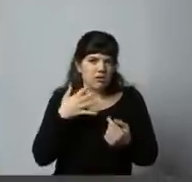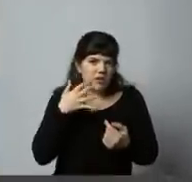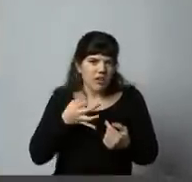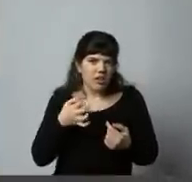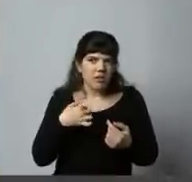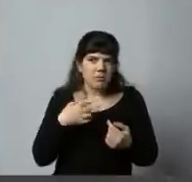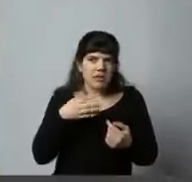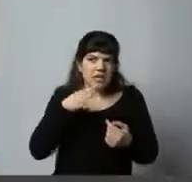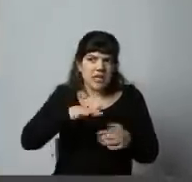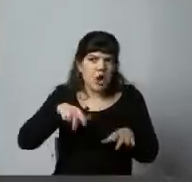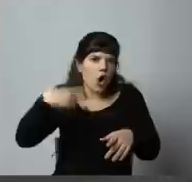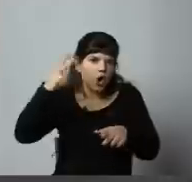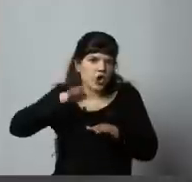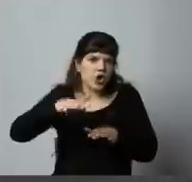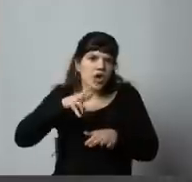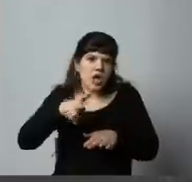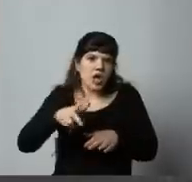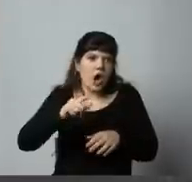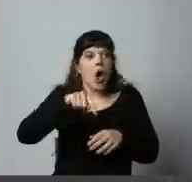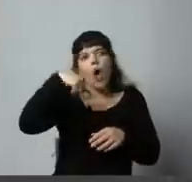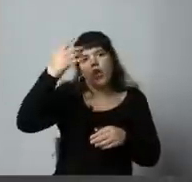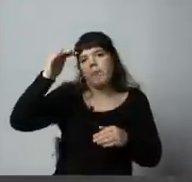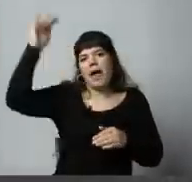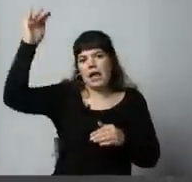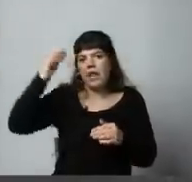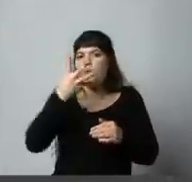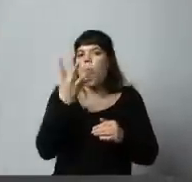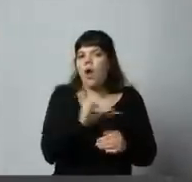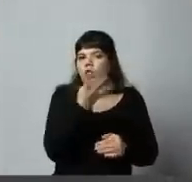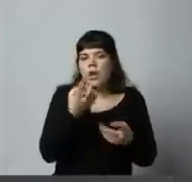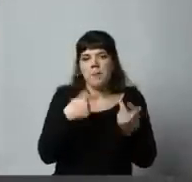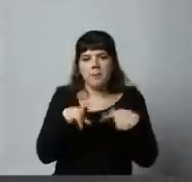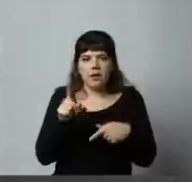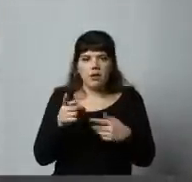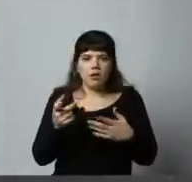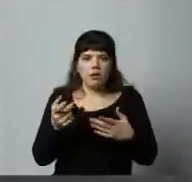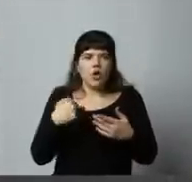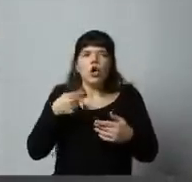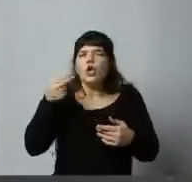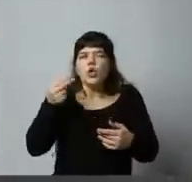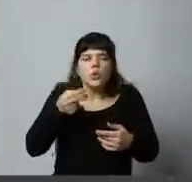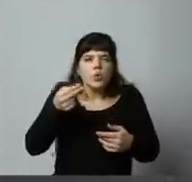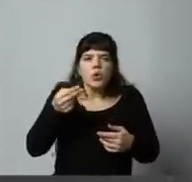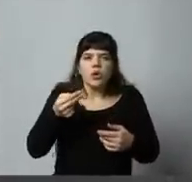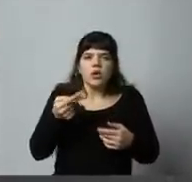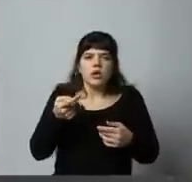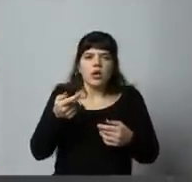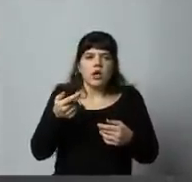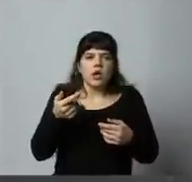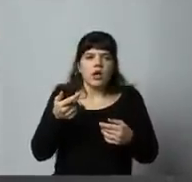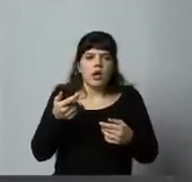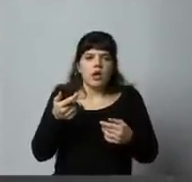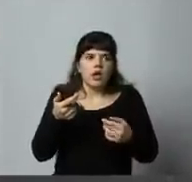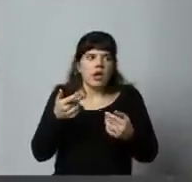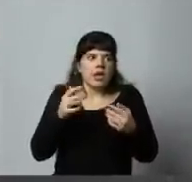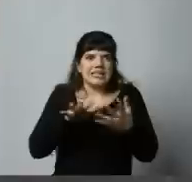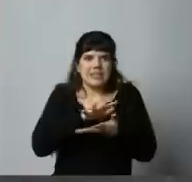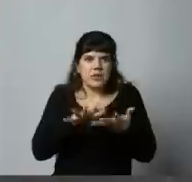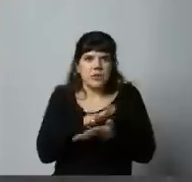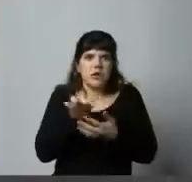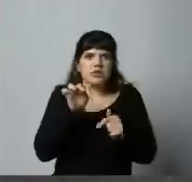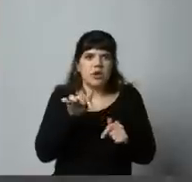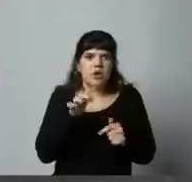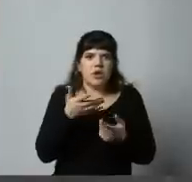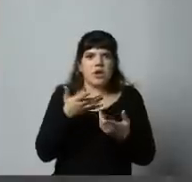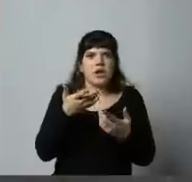iban a a una escuela de 4 horas lo más grande pero nunca tuvimos la frenta que implicaría